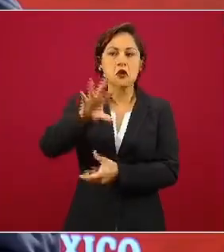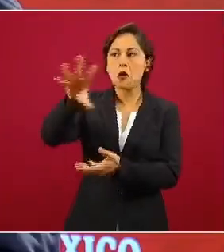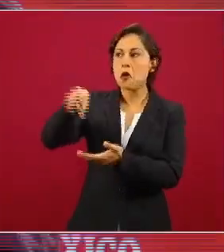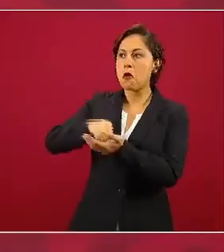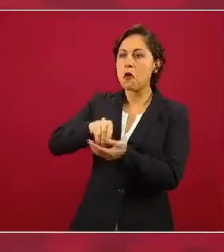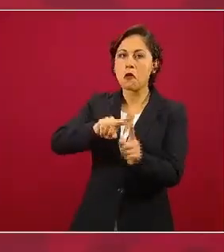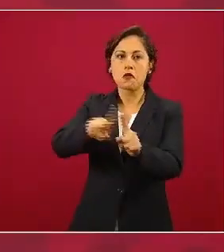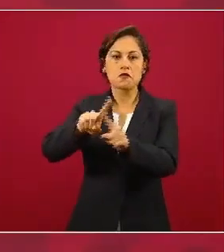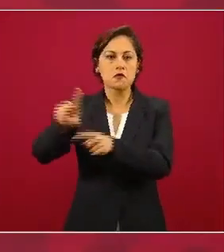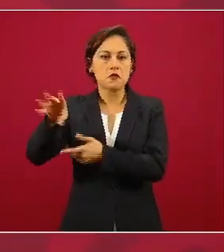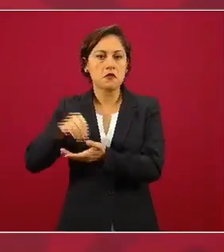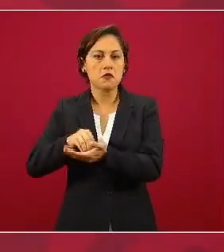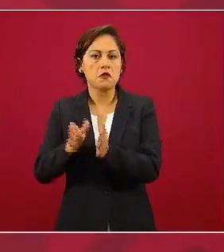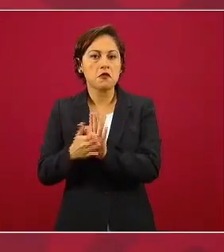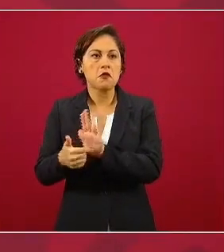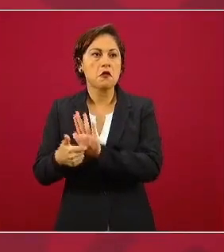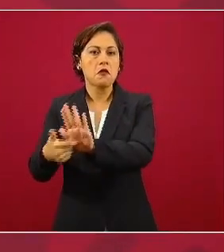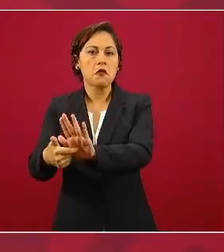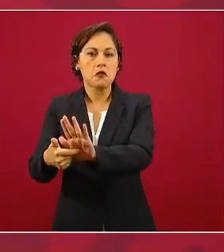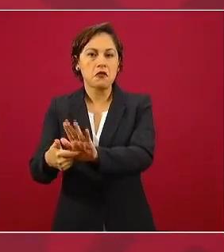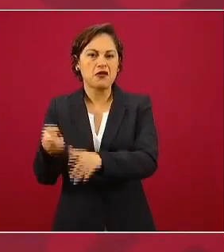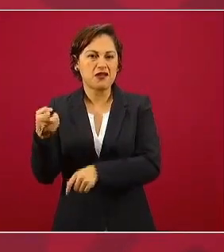Entonces, eso había mucho